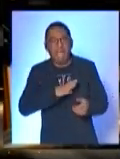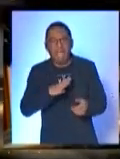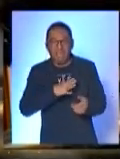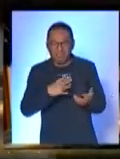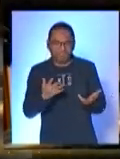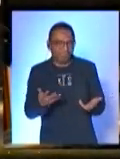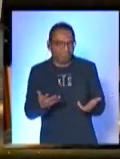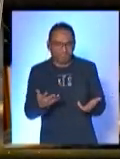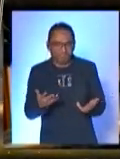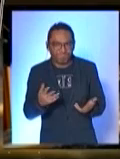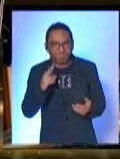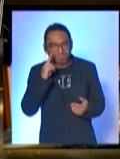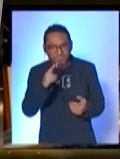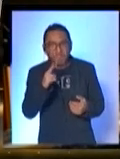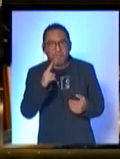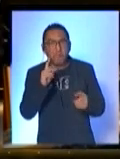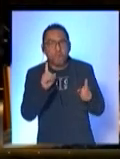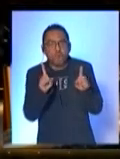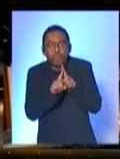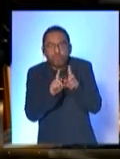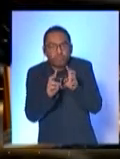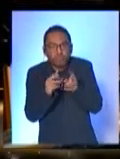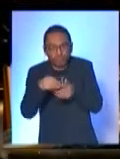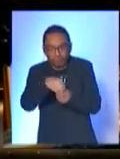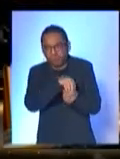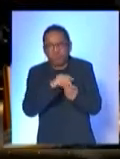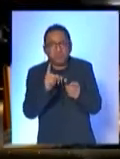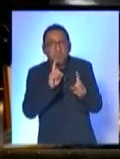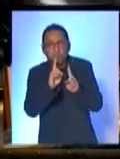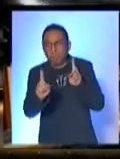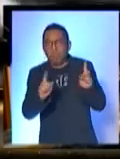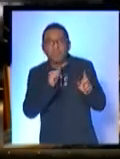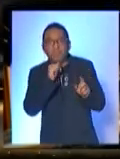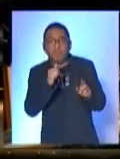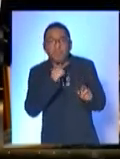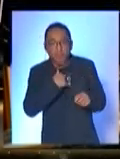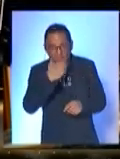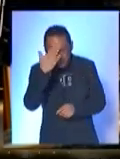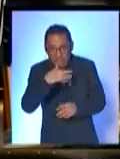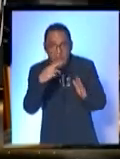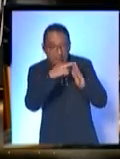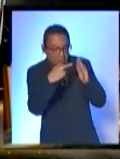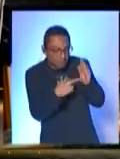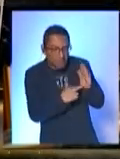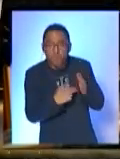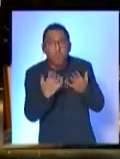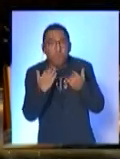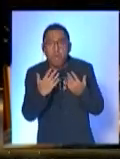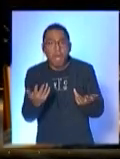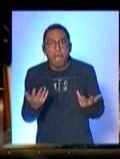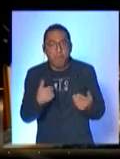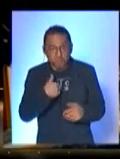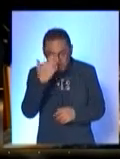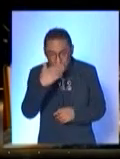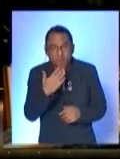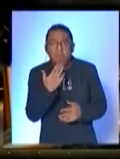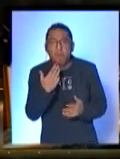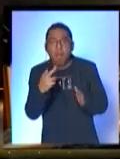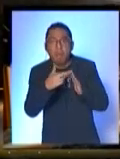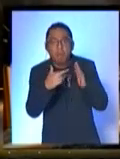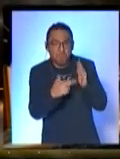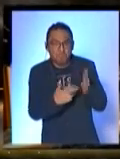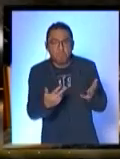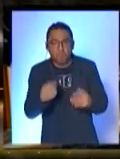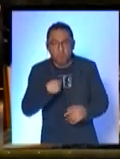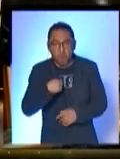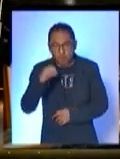vemos poca distancia y yo, que yo sepa, no han puesto ninguna regulación, que yo sepa, ¿no? Pues que lo que yo opino